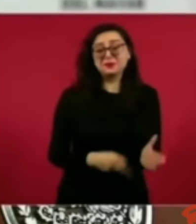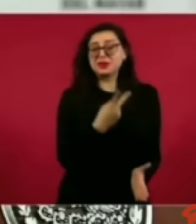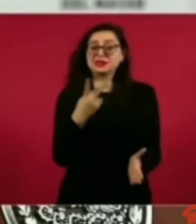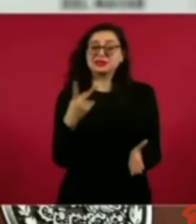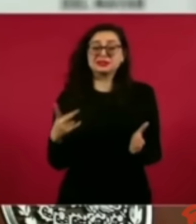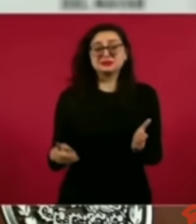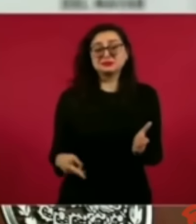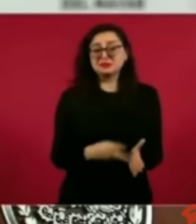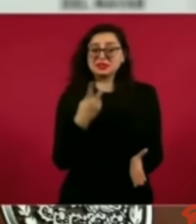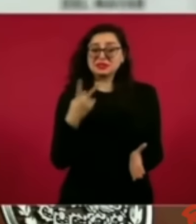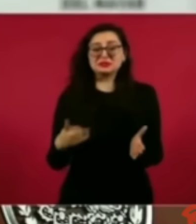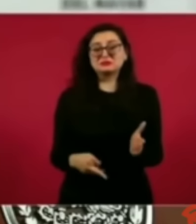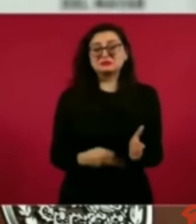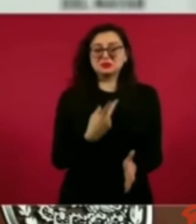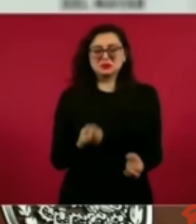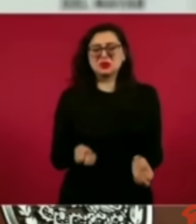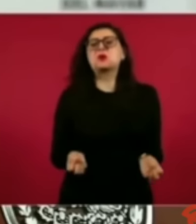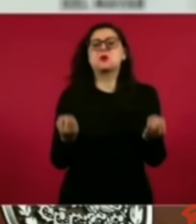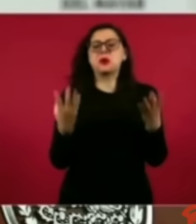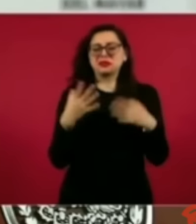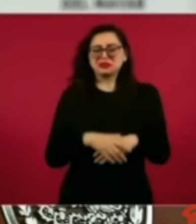hemos enfrentado?